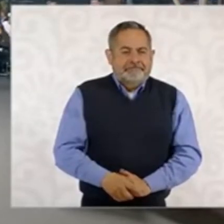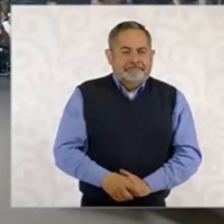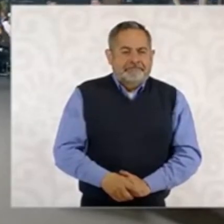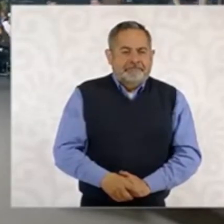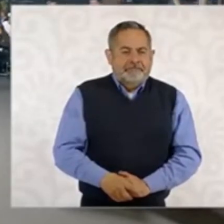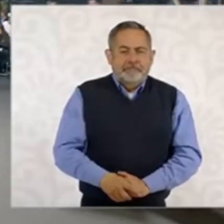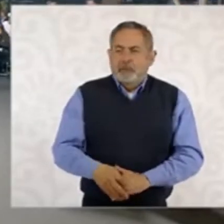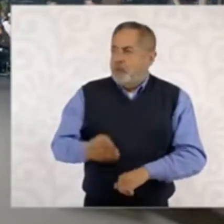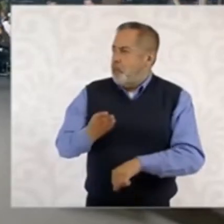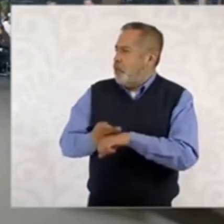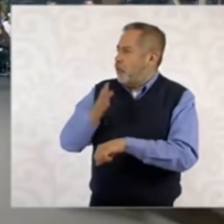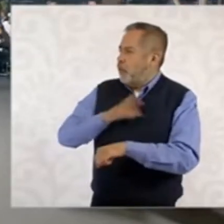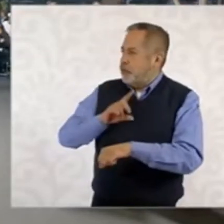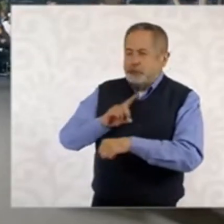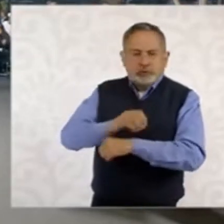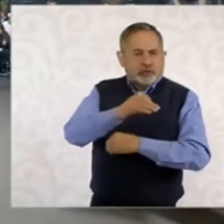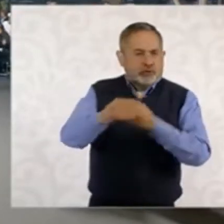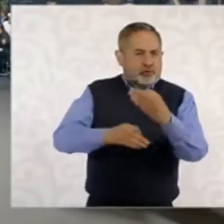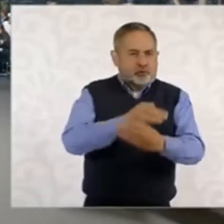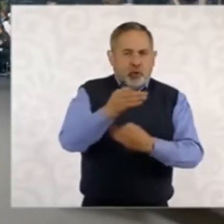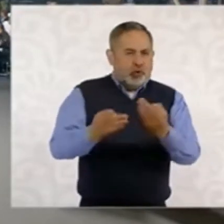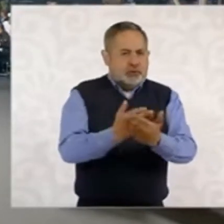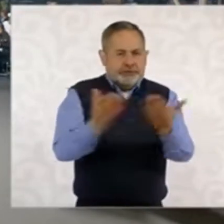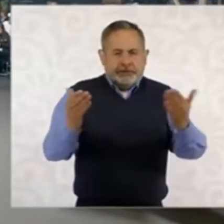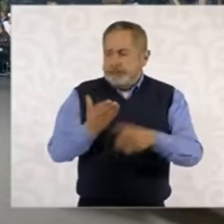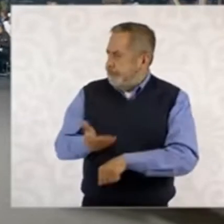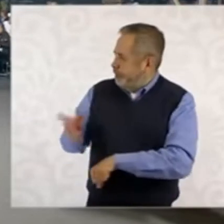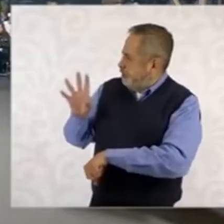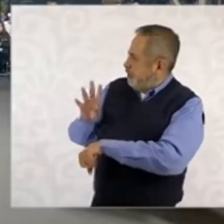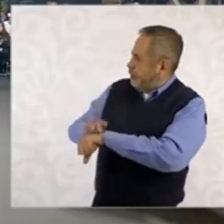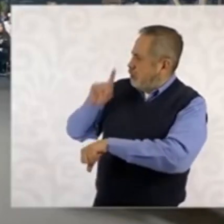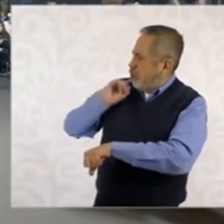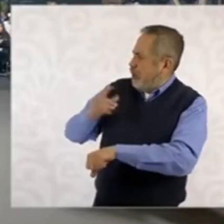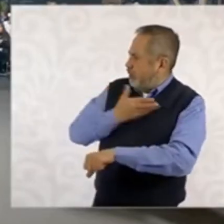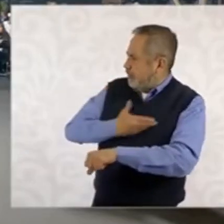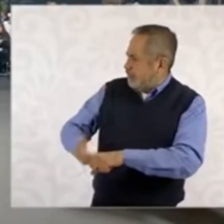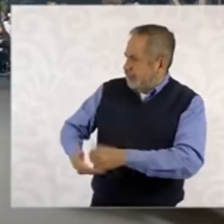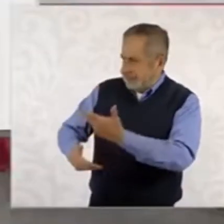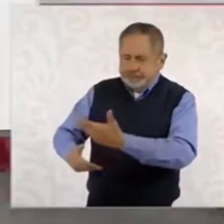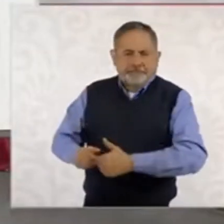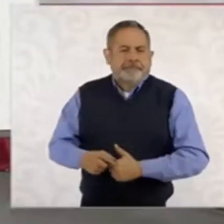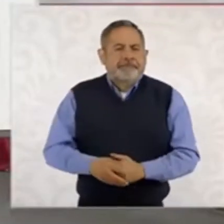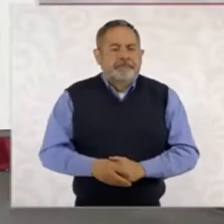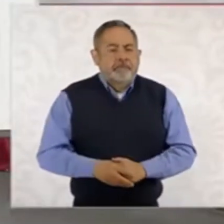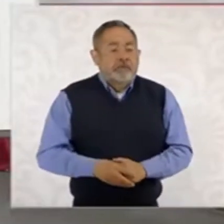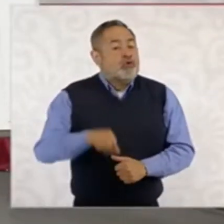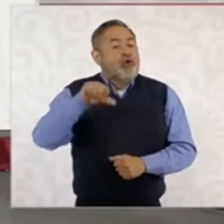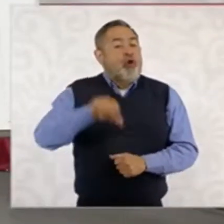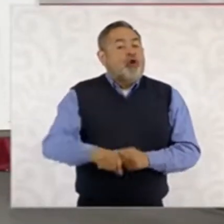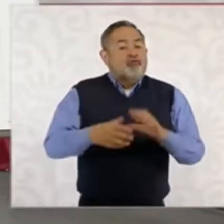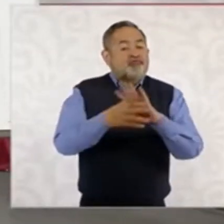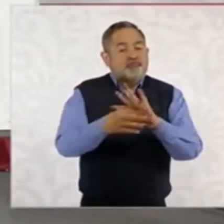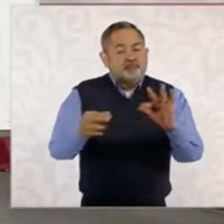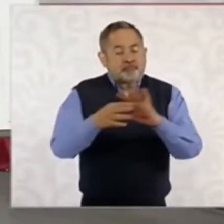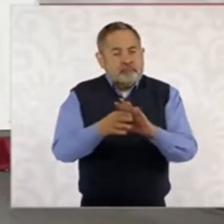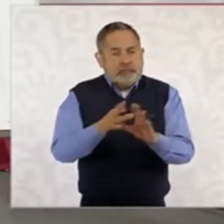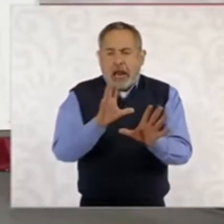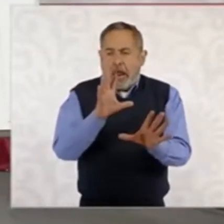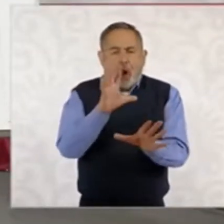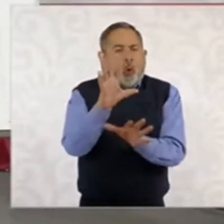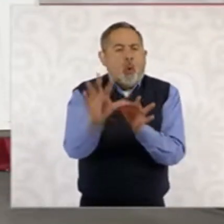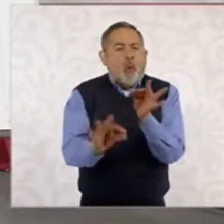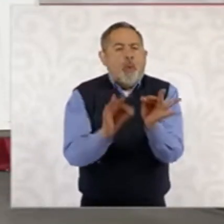Muy buenos días a todas, a todos. Con su permiso, señora presidenta. Hoy estamos aquí para este cumplimiento